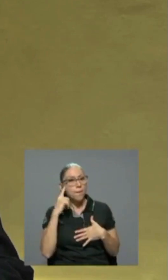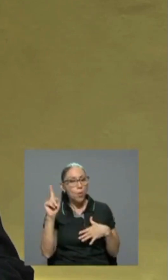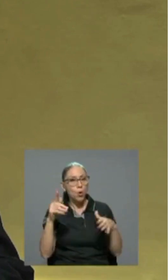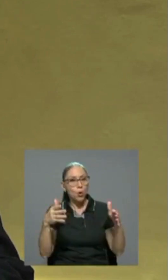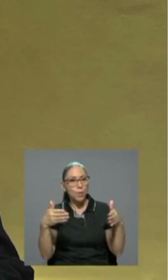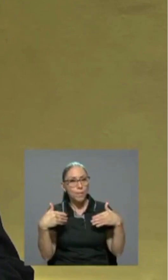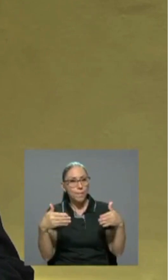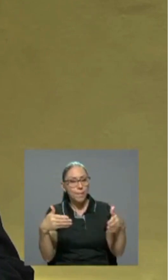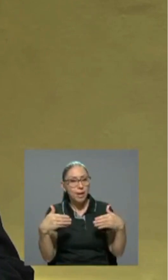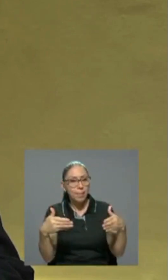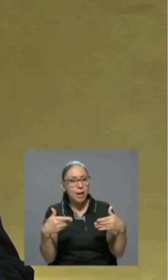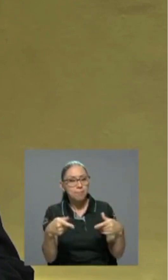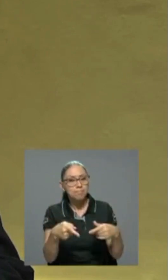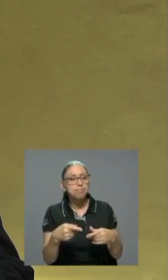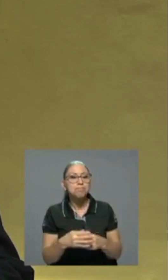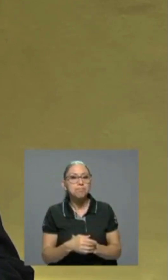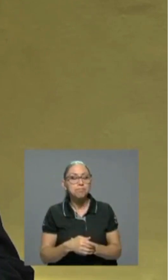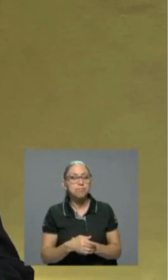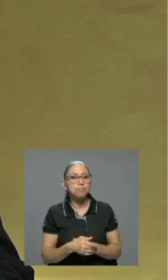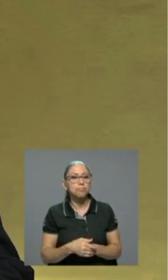que